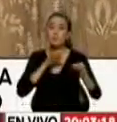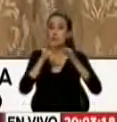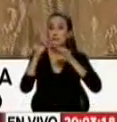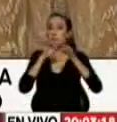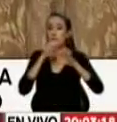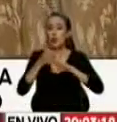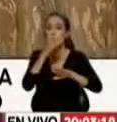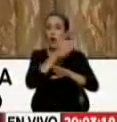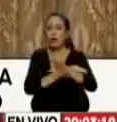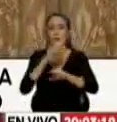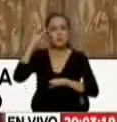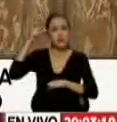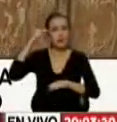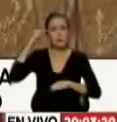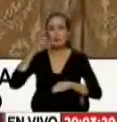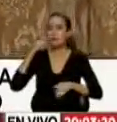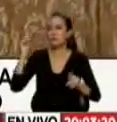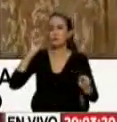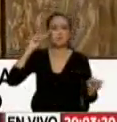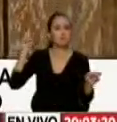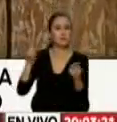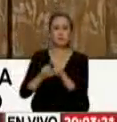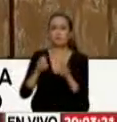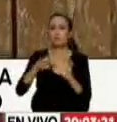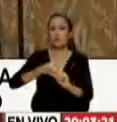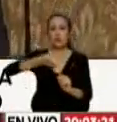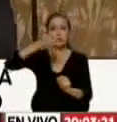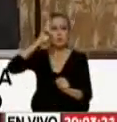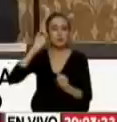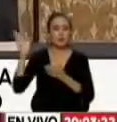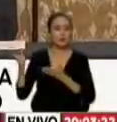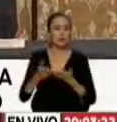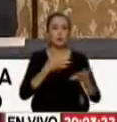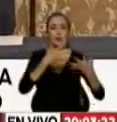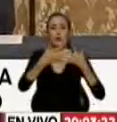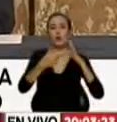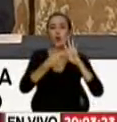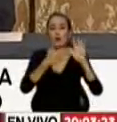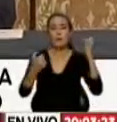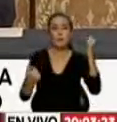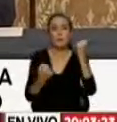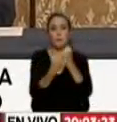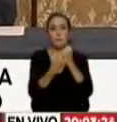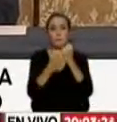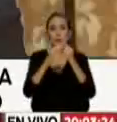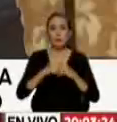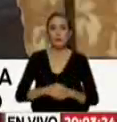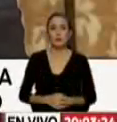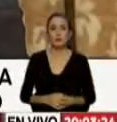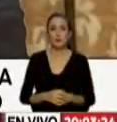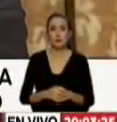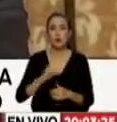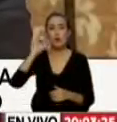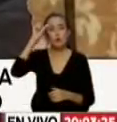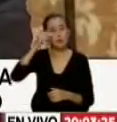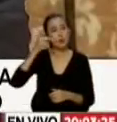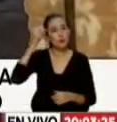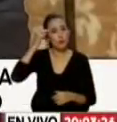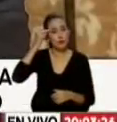anterior gobierno se negó a ingresar a esta alianza que ayudará a transparentar la gestión con el apoyo de la ciudadanía. Un